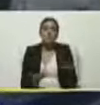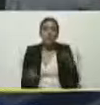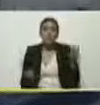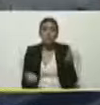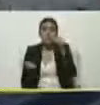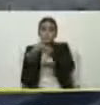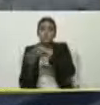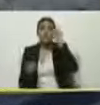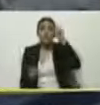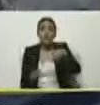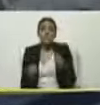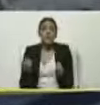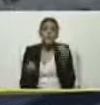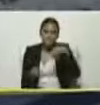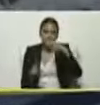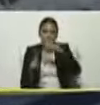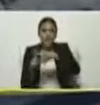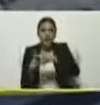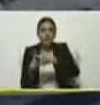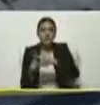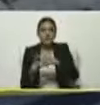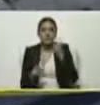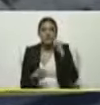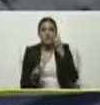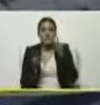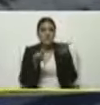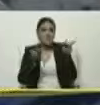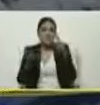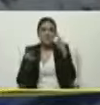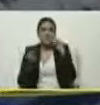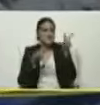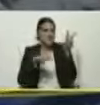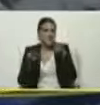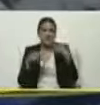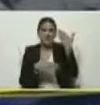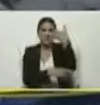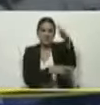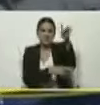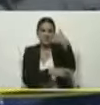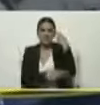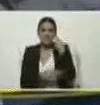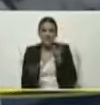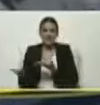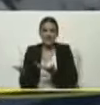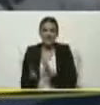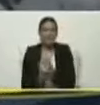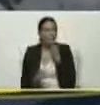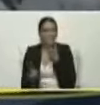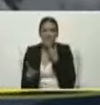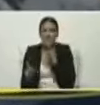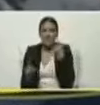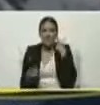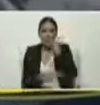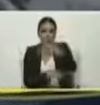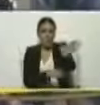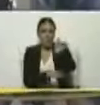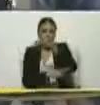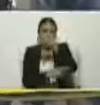la ecuación. Mira, mira, mira, mira cómo se pone la bandera, ¿ves? Cuando voy a hablar de ustedes. Mira, mira, mira,